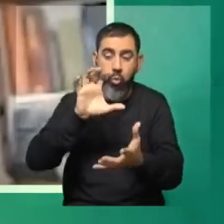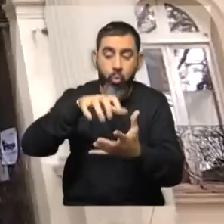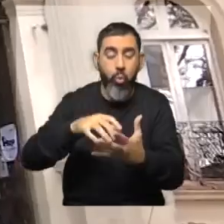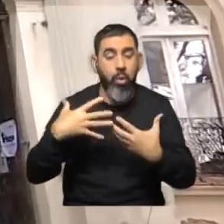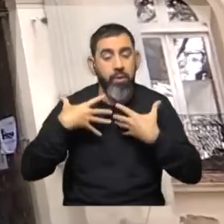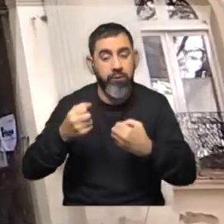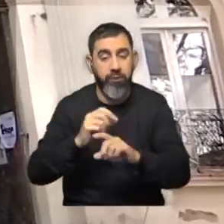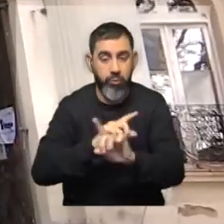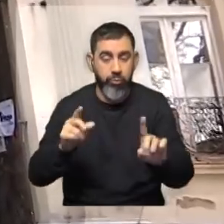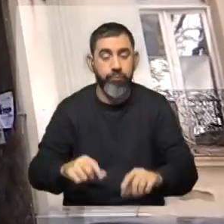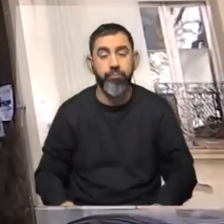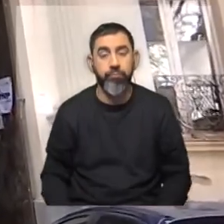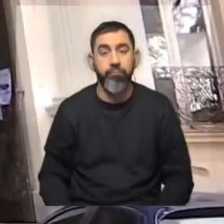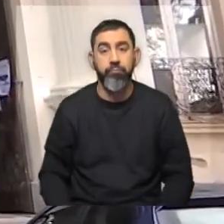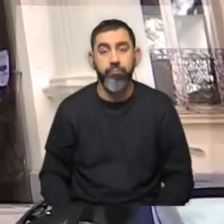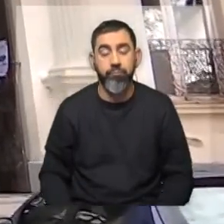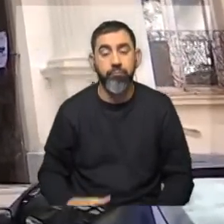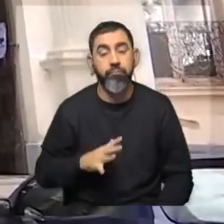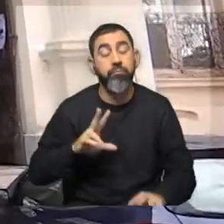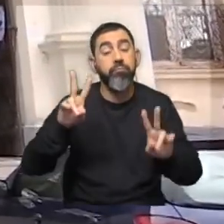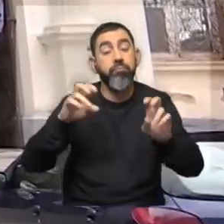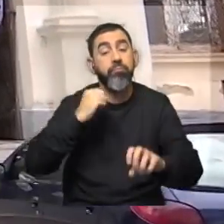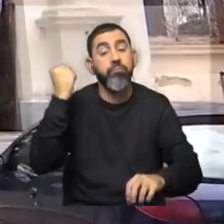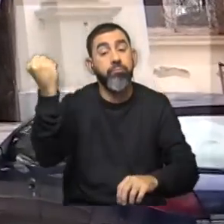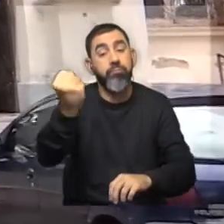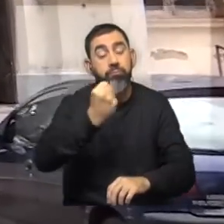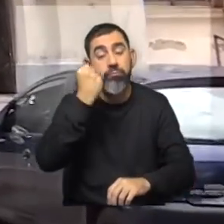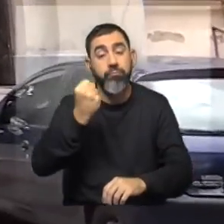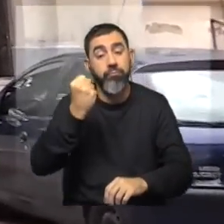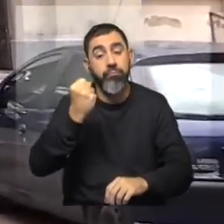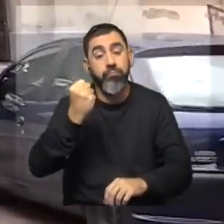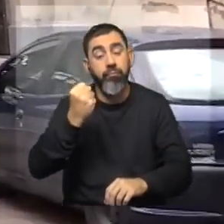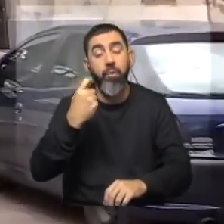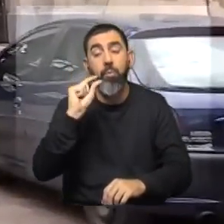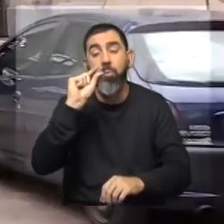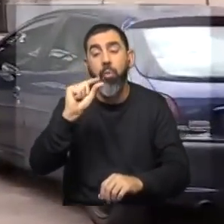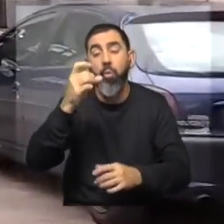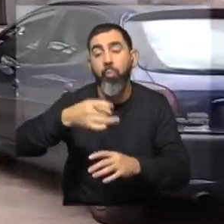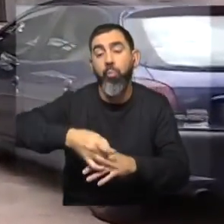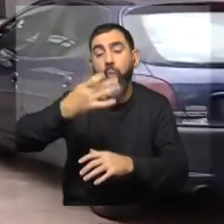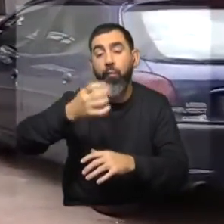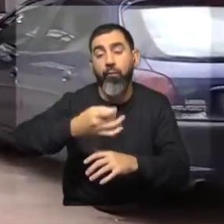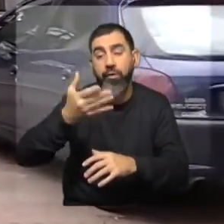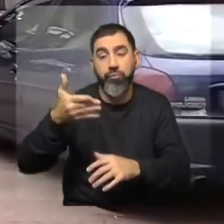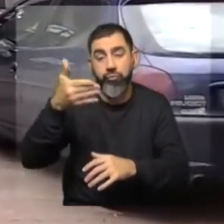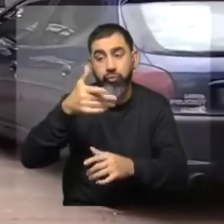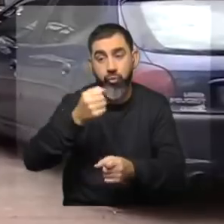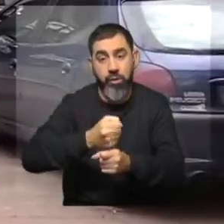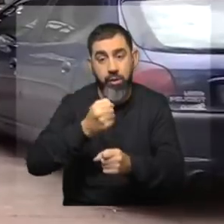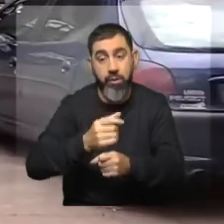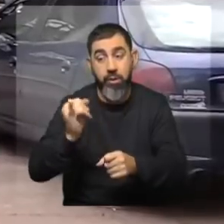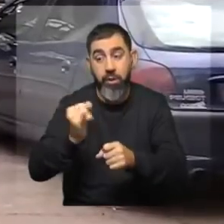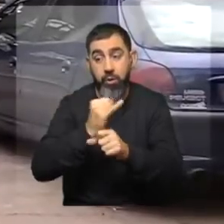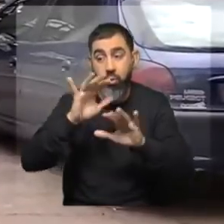asistencial digo hay un tema de base que que es el escaso número profesionales no en una institución